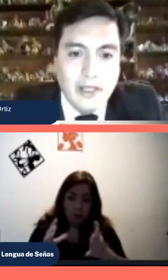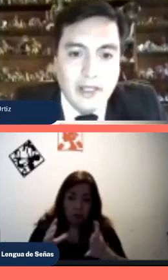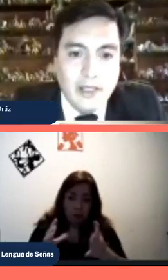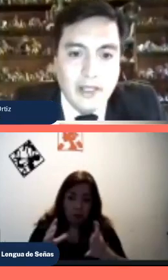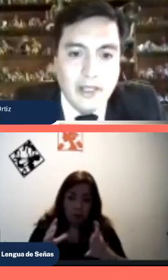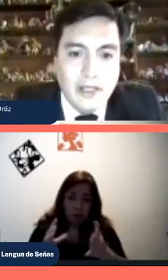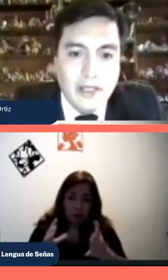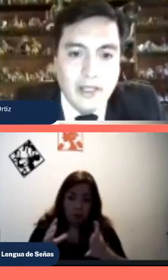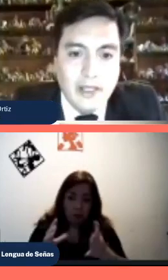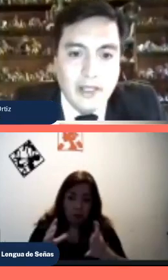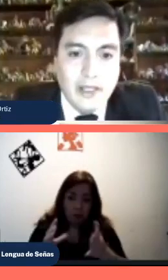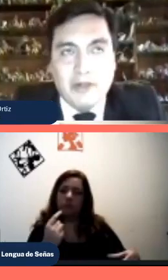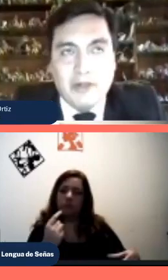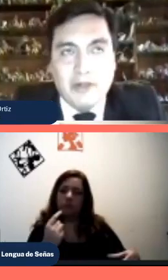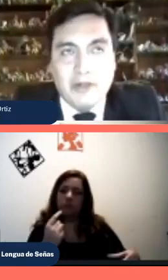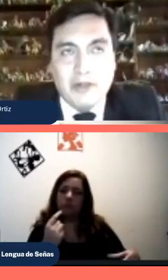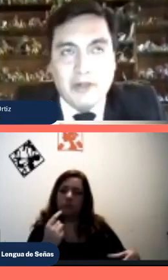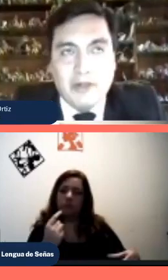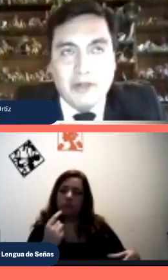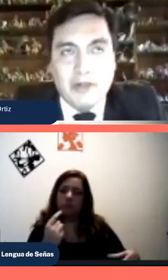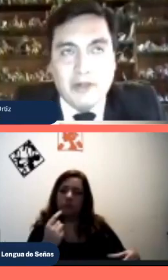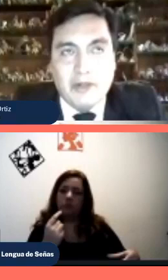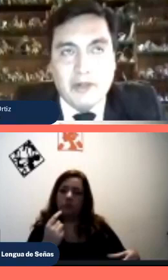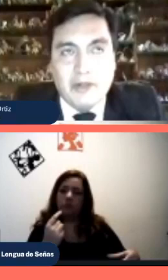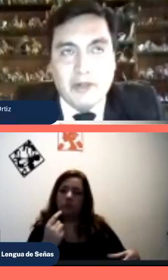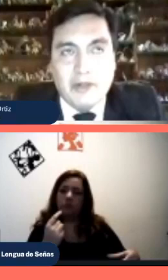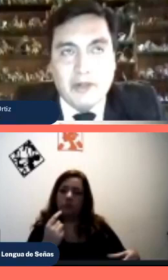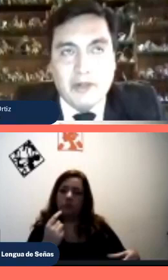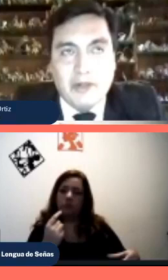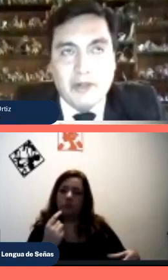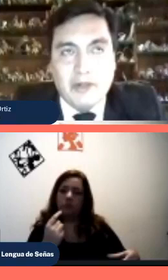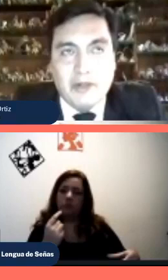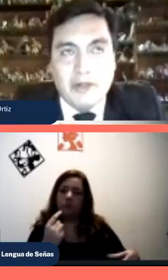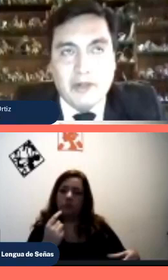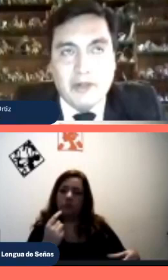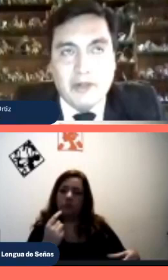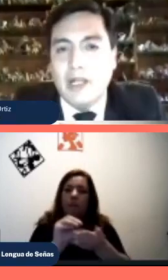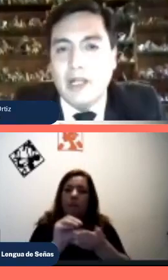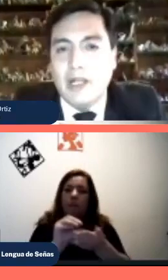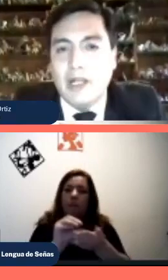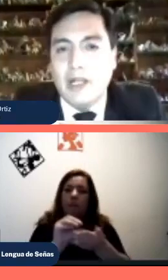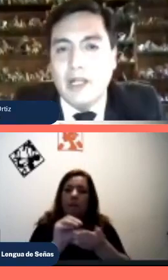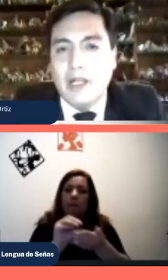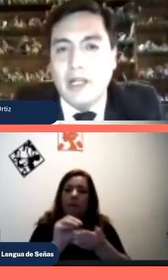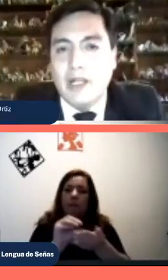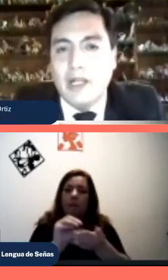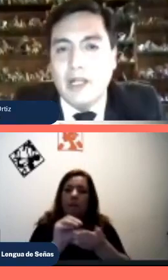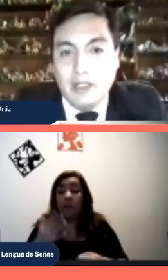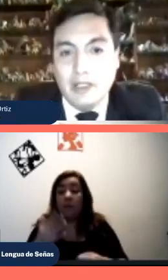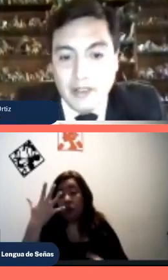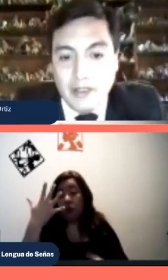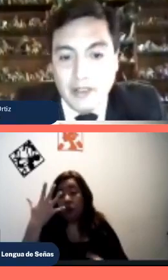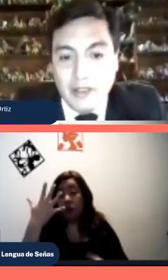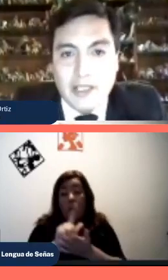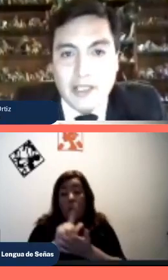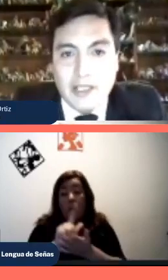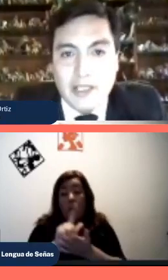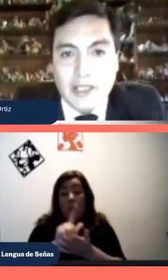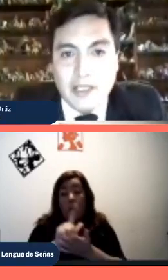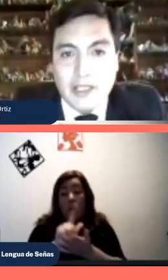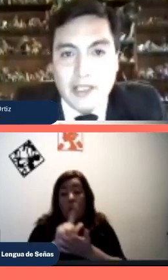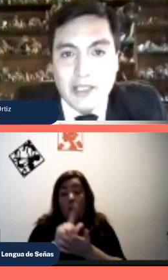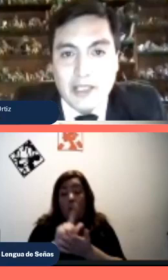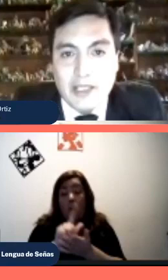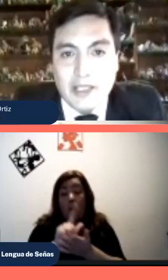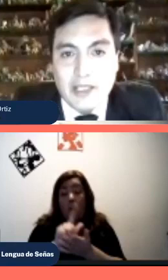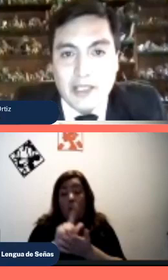De igual forma, después se empezaron a encontrar muchos más lugares, creo que actualmente son como 5 lugares distintos en Chacarilla